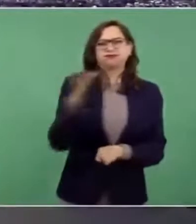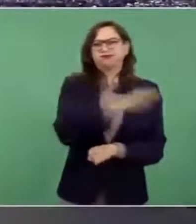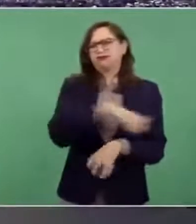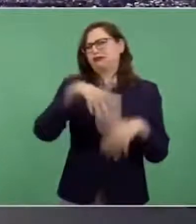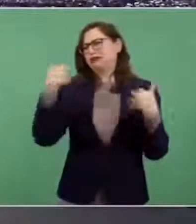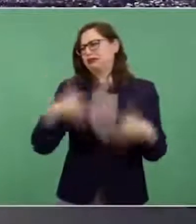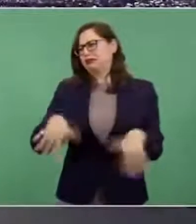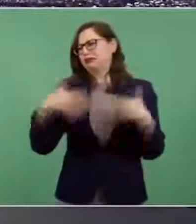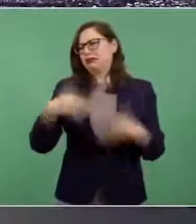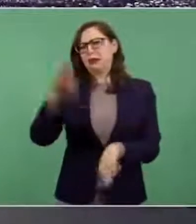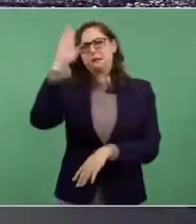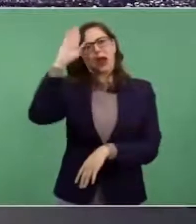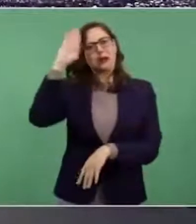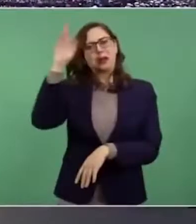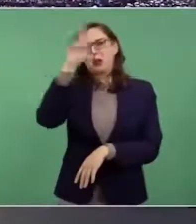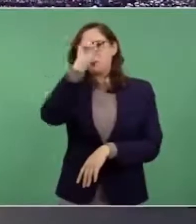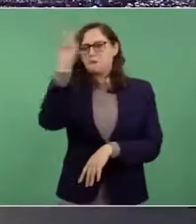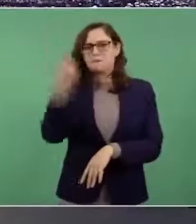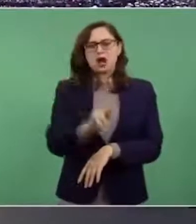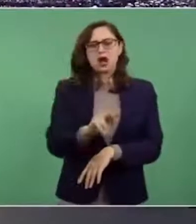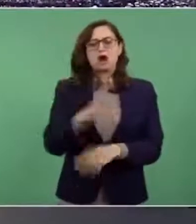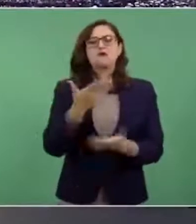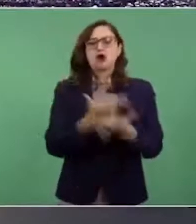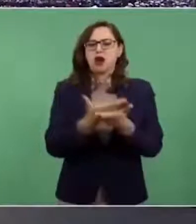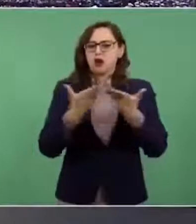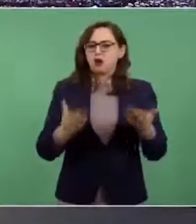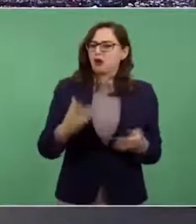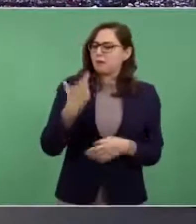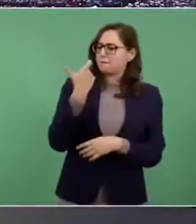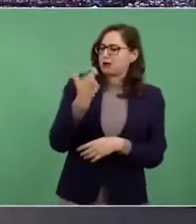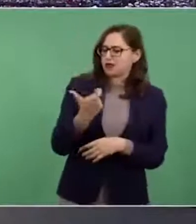Hay estabilidad en nuestra moneda.